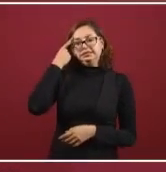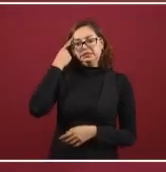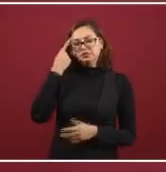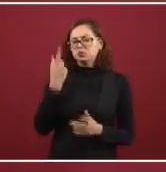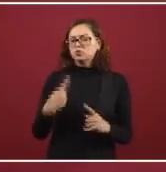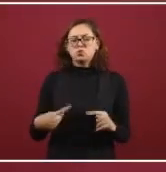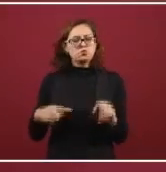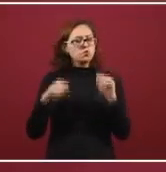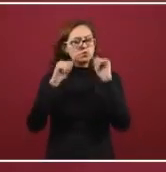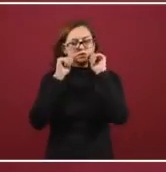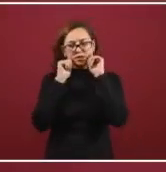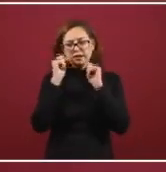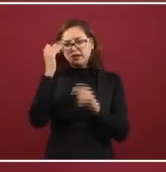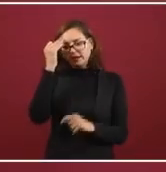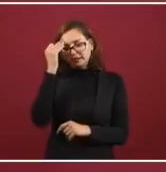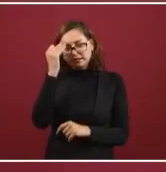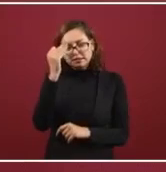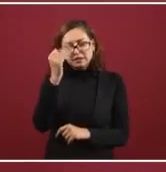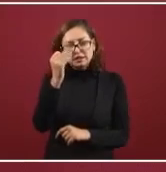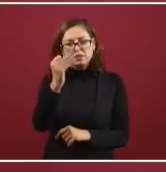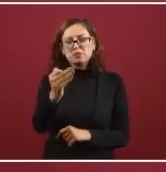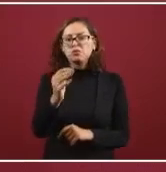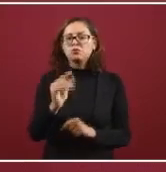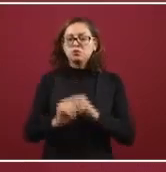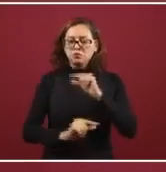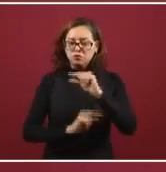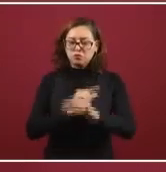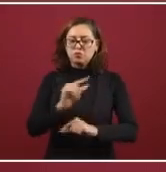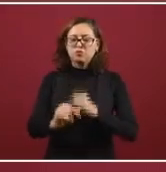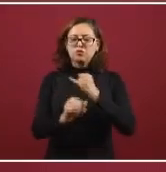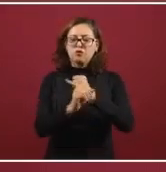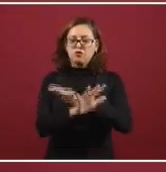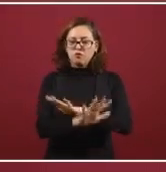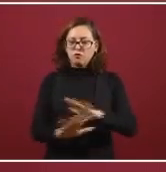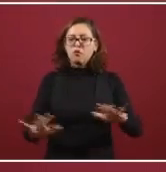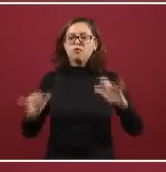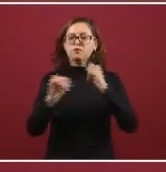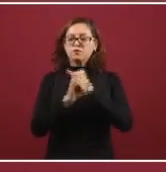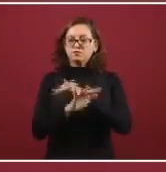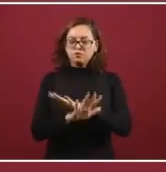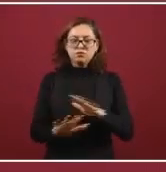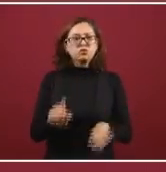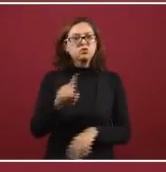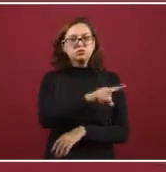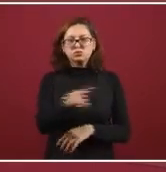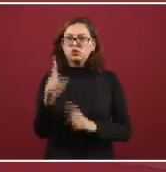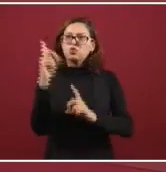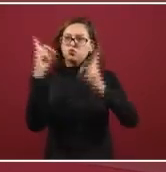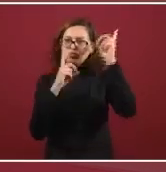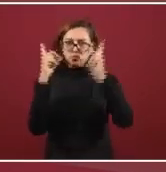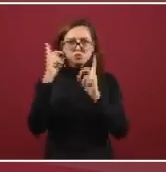tardemos, haya información. De que ustedes pregunten, sobre todo las dudas,